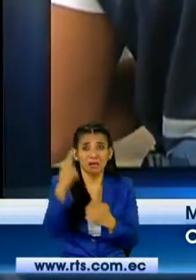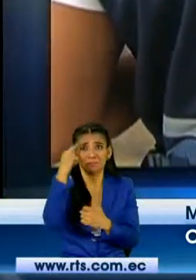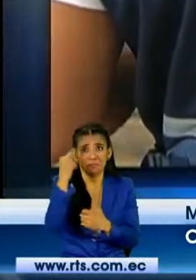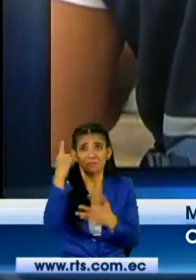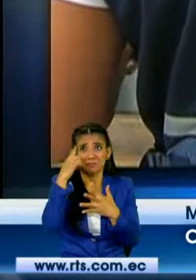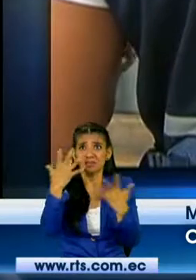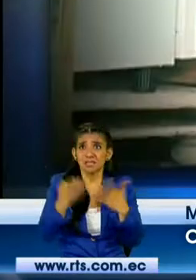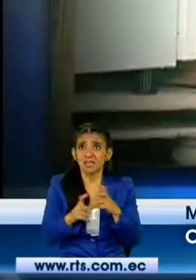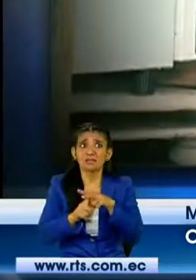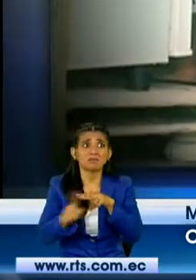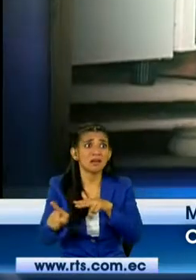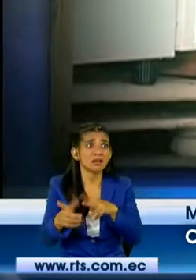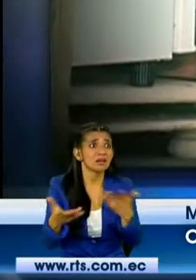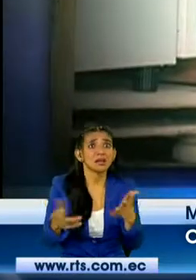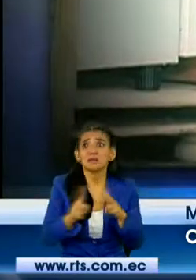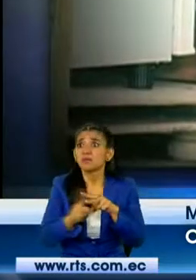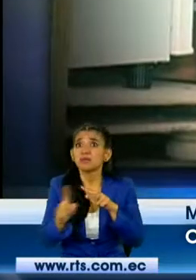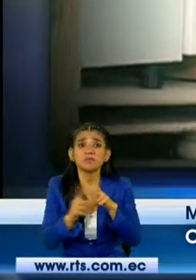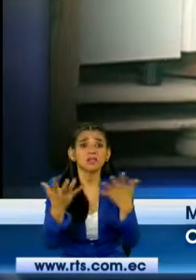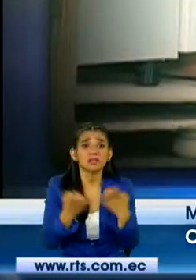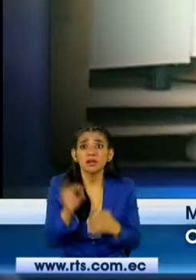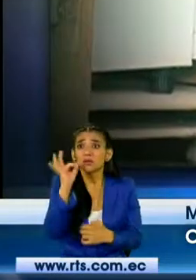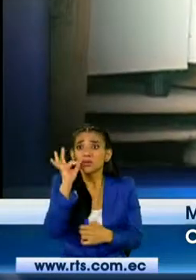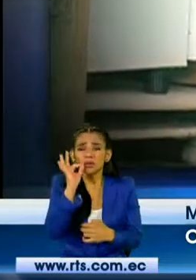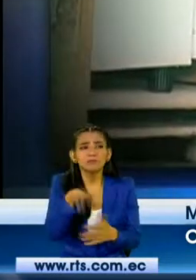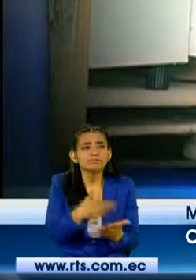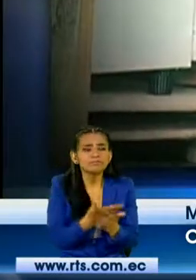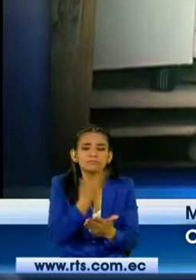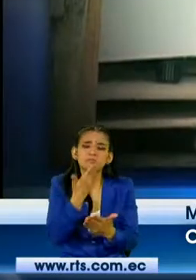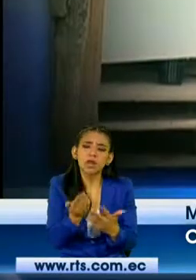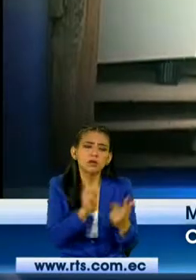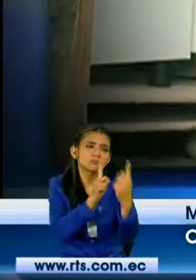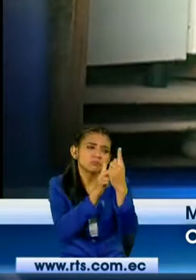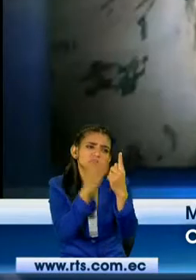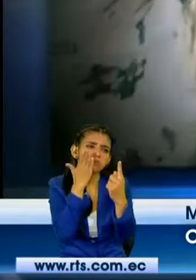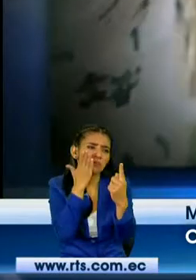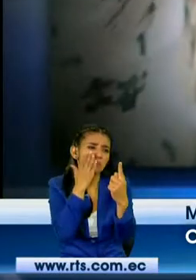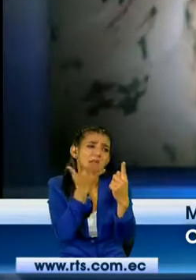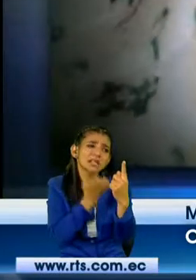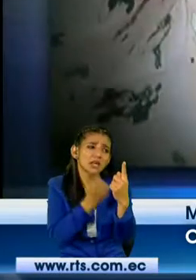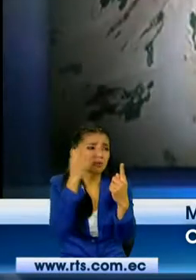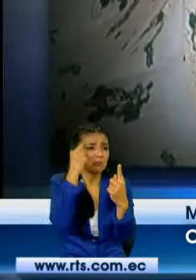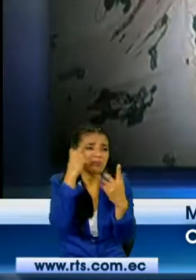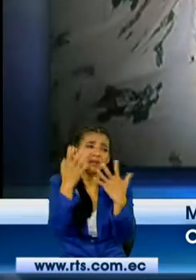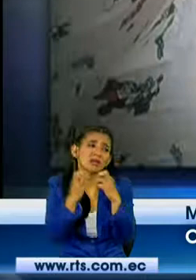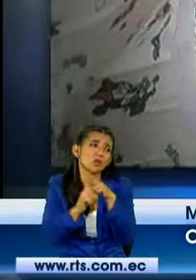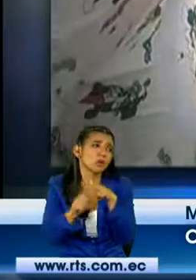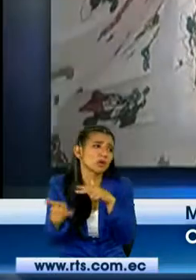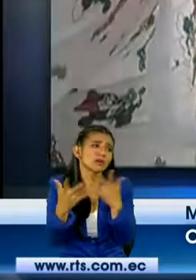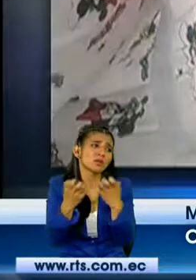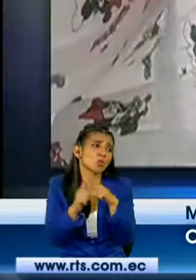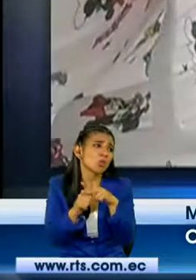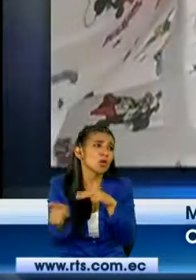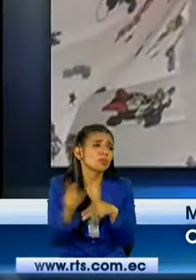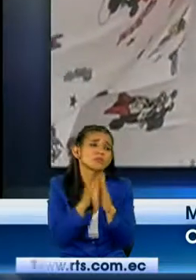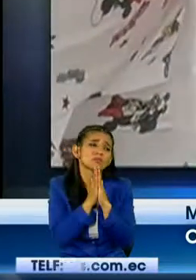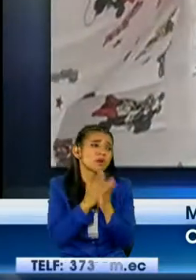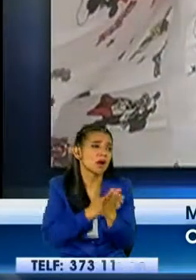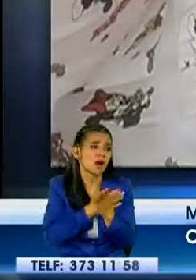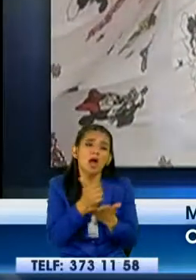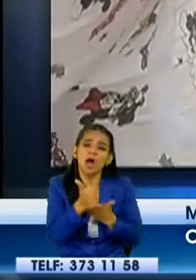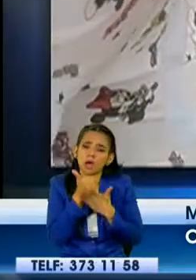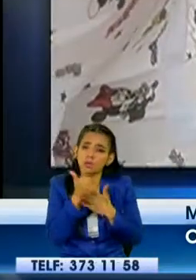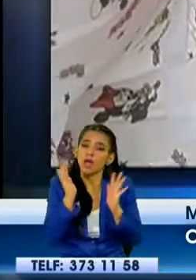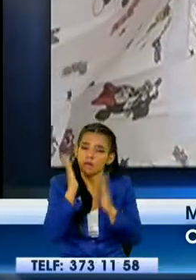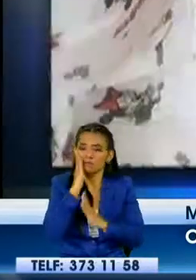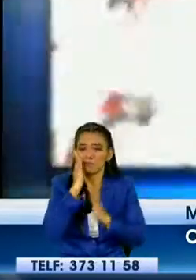pensamientos, que pueda acercarse a donde la mamá y le diga: mamá, sabes que tengo estos tipos de pensamientos, por favor haz algo. Entonces para